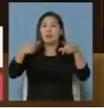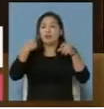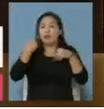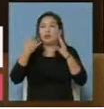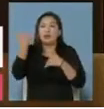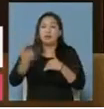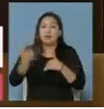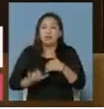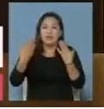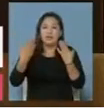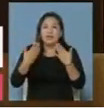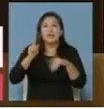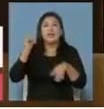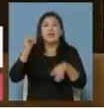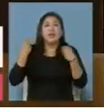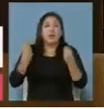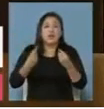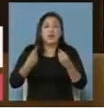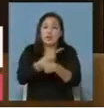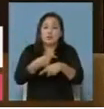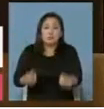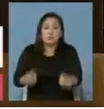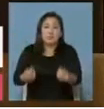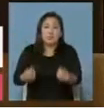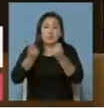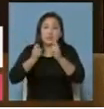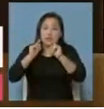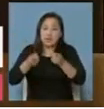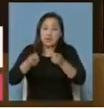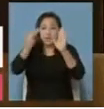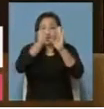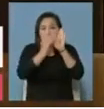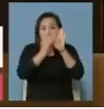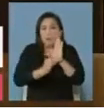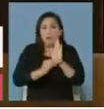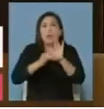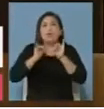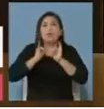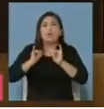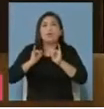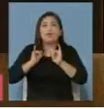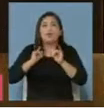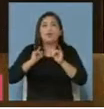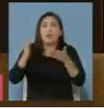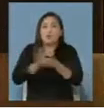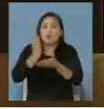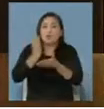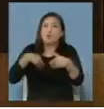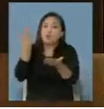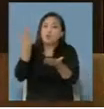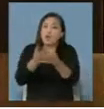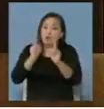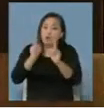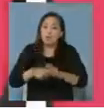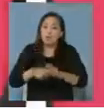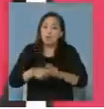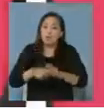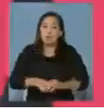tener la externalidad necesaria como también el protocolo por campaña y plantaciones que también ya fue presentado